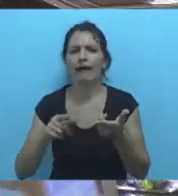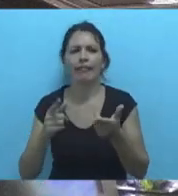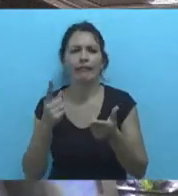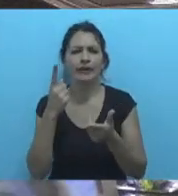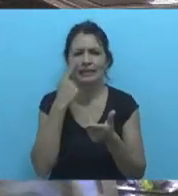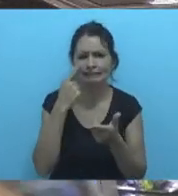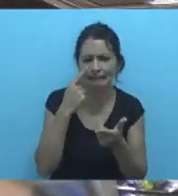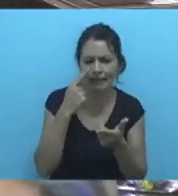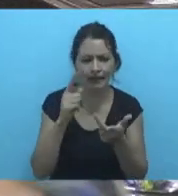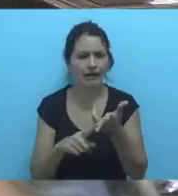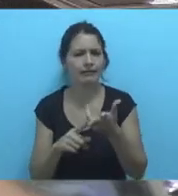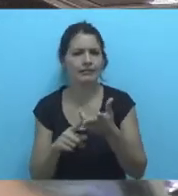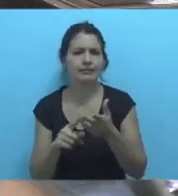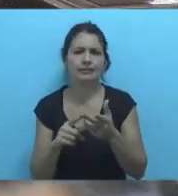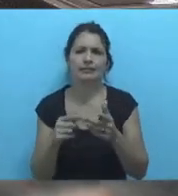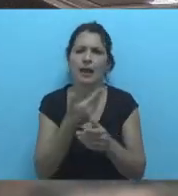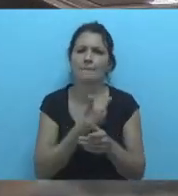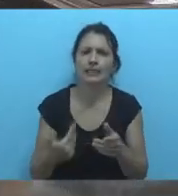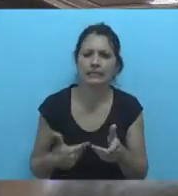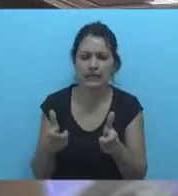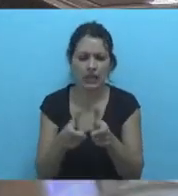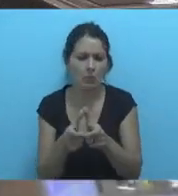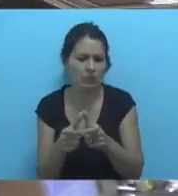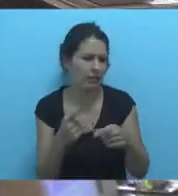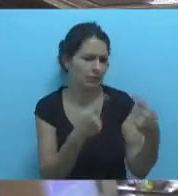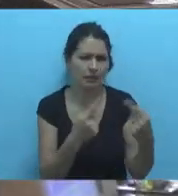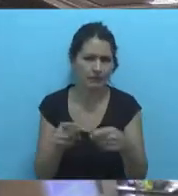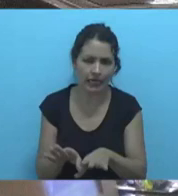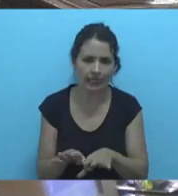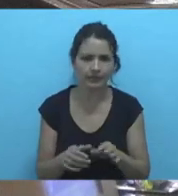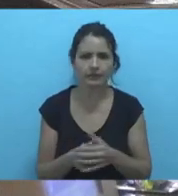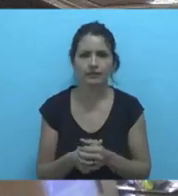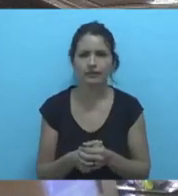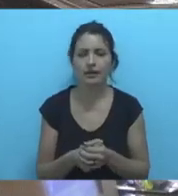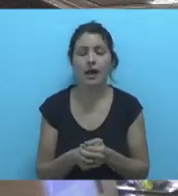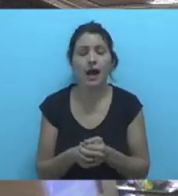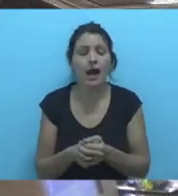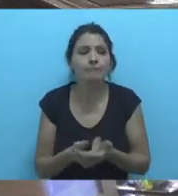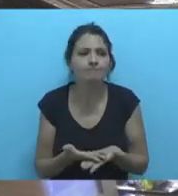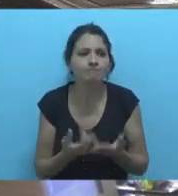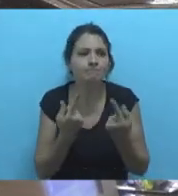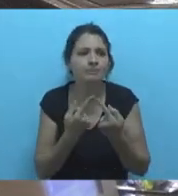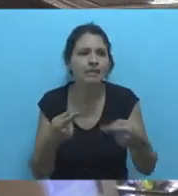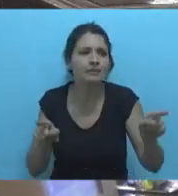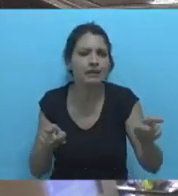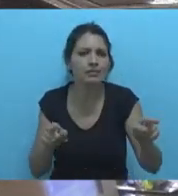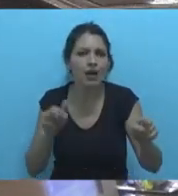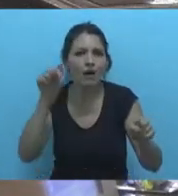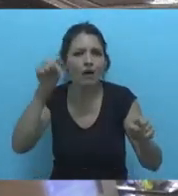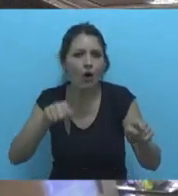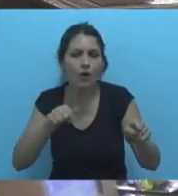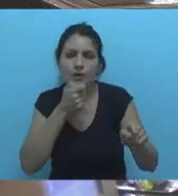y lo que se maneja actualmente hoy por parte del gobernador Perotti, al cual desconoce absolutamente todas estas cuestiones